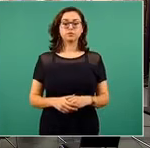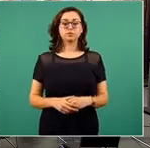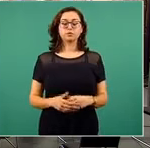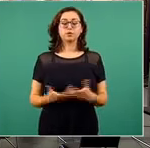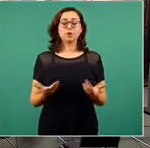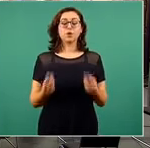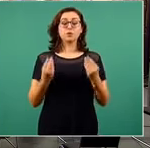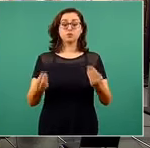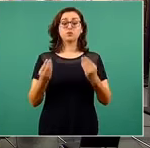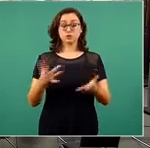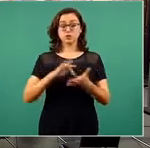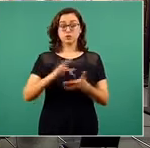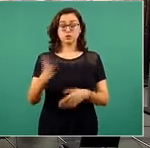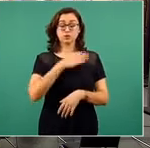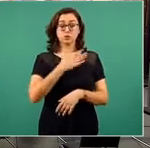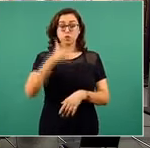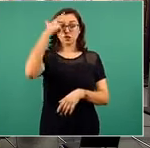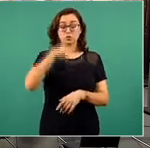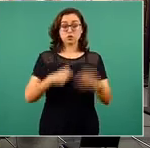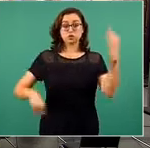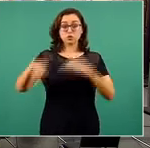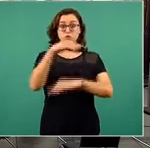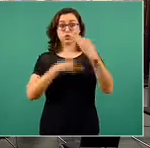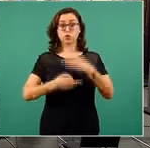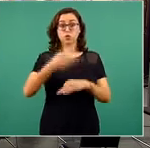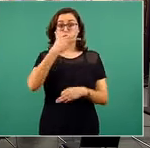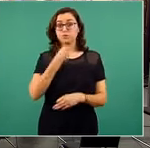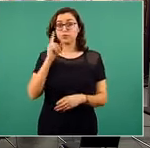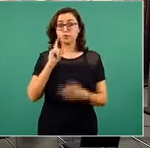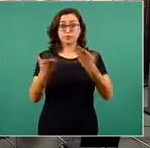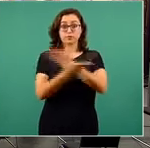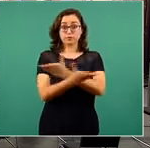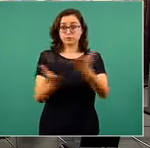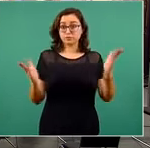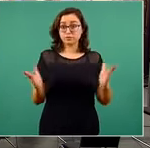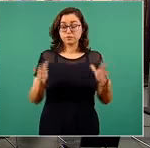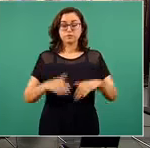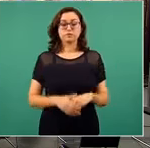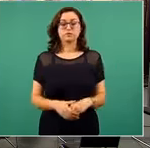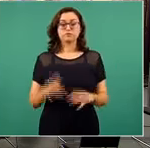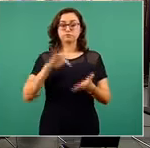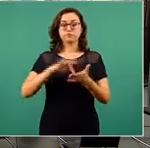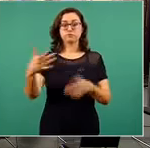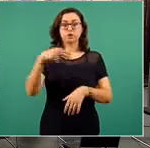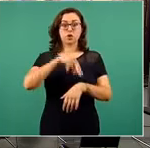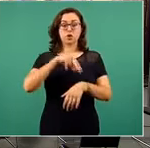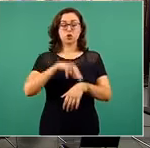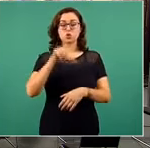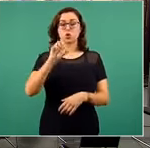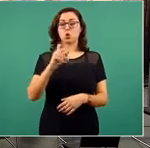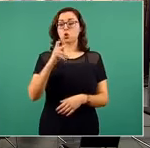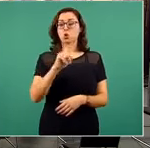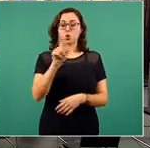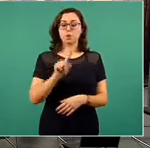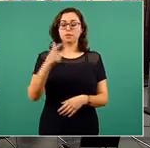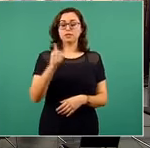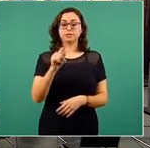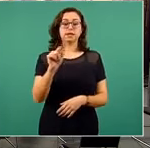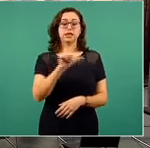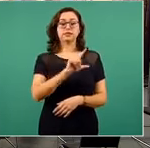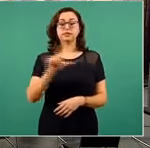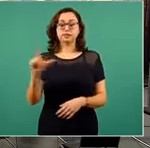todos aquí en Palacio y en donde nos escuchen. Gracias, doctor López-Gatell. Vamos a presentar, como comunicó,